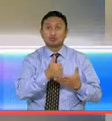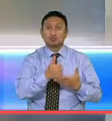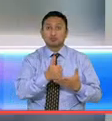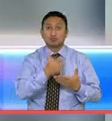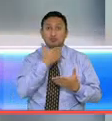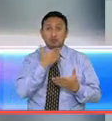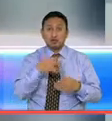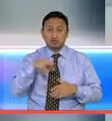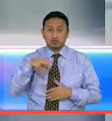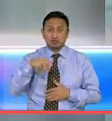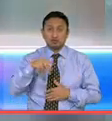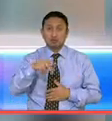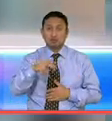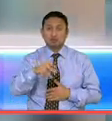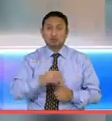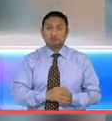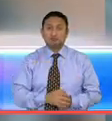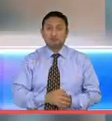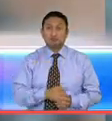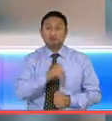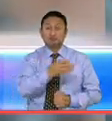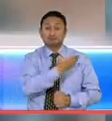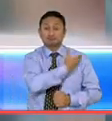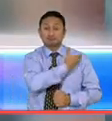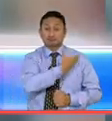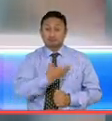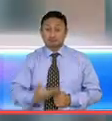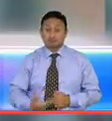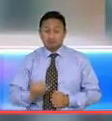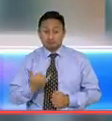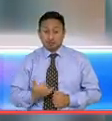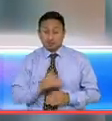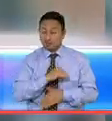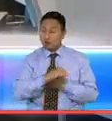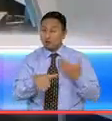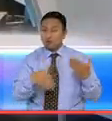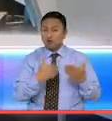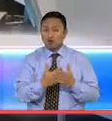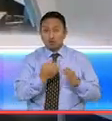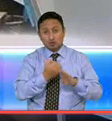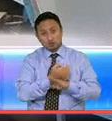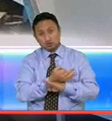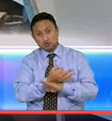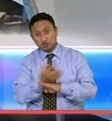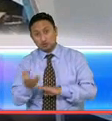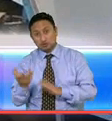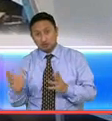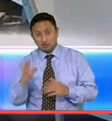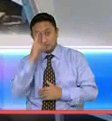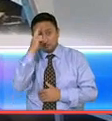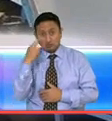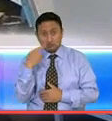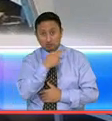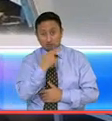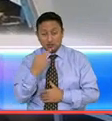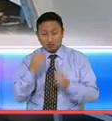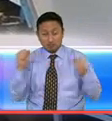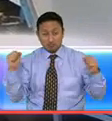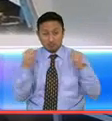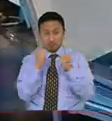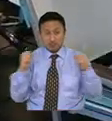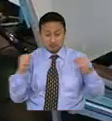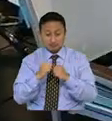mejorar su movilidad. El primer mandatario está siguiendo todas las recomendaciones médicas para su recuperación